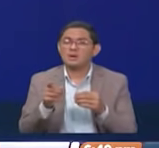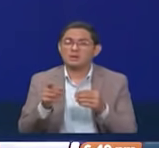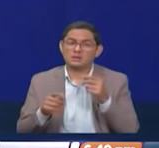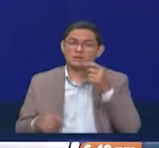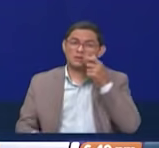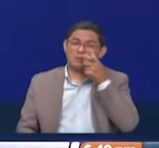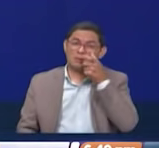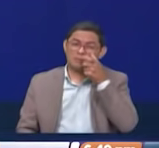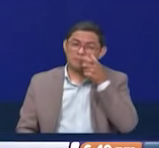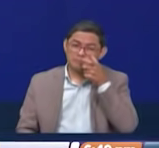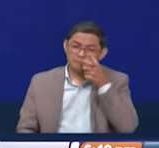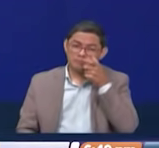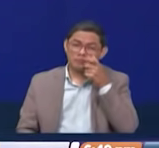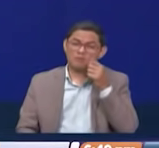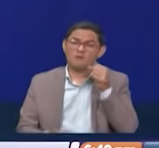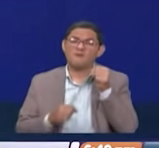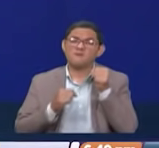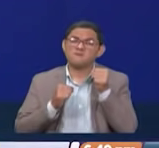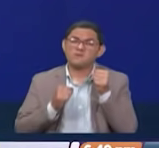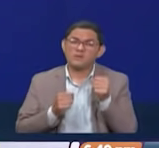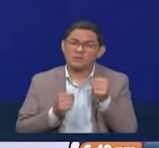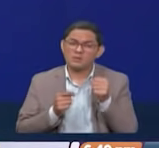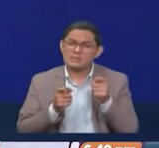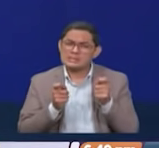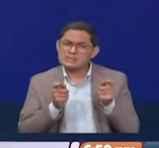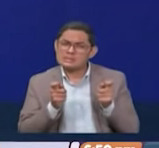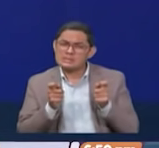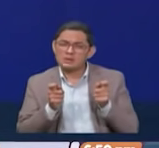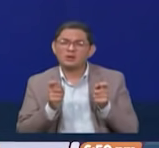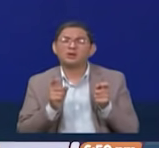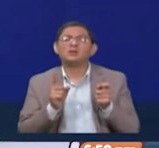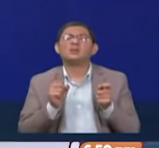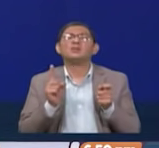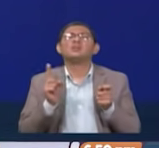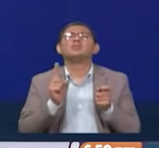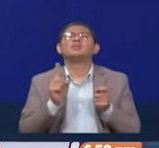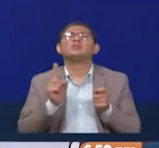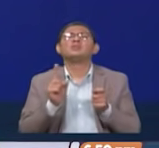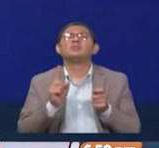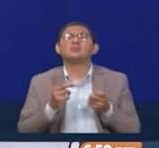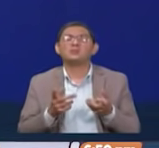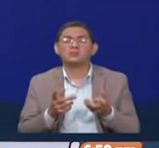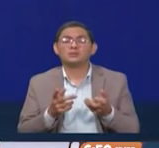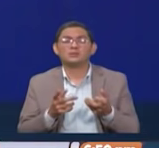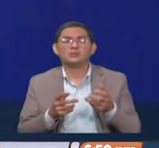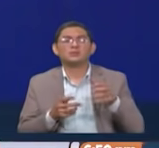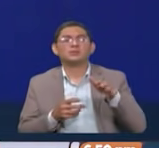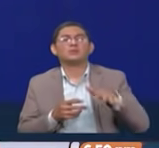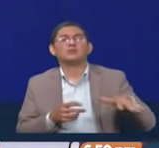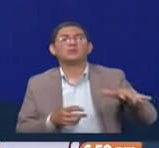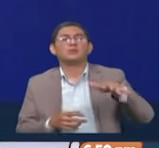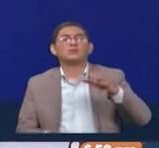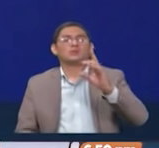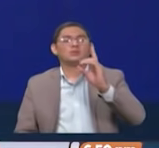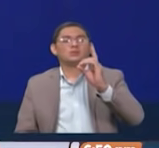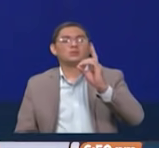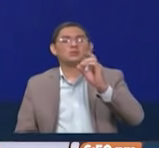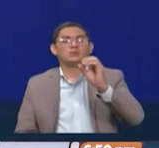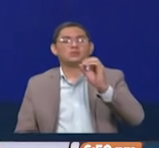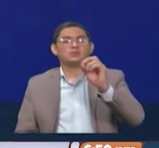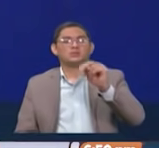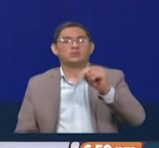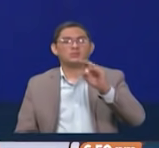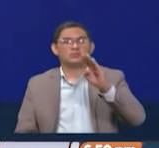perdón la vigilancia y trazabilidad y operativos en el corregimiento de don bosco